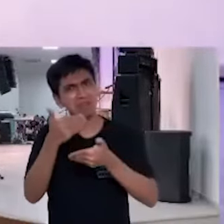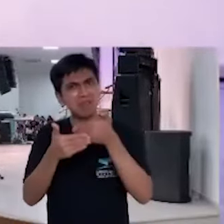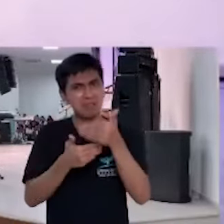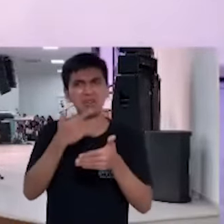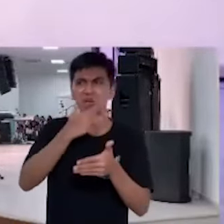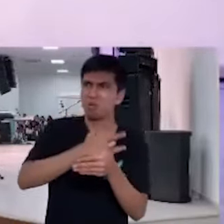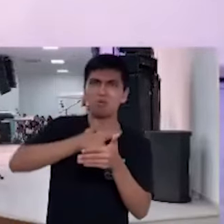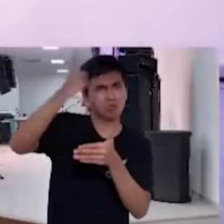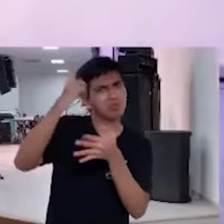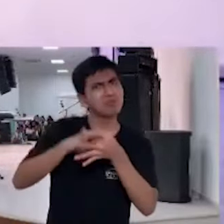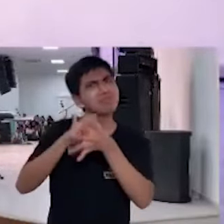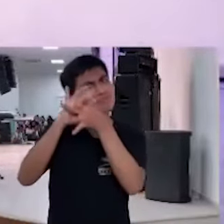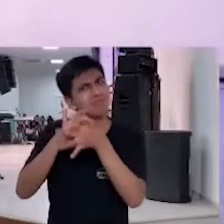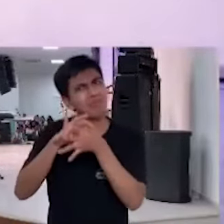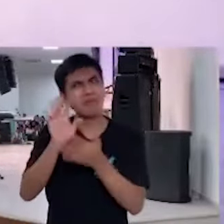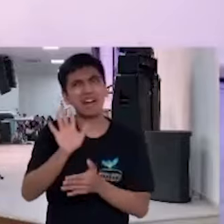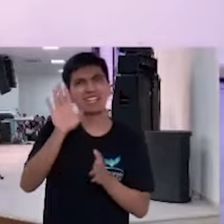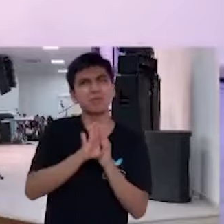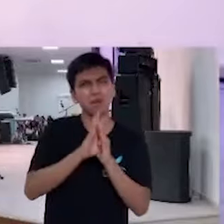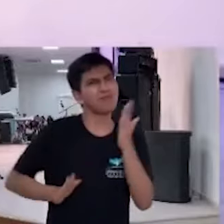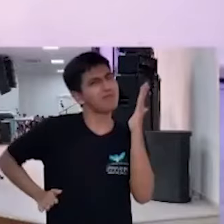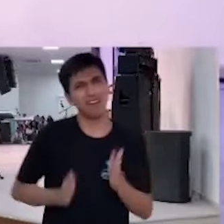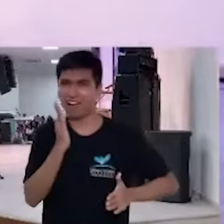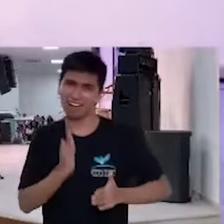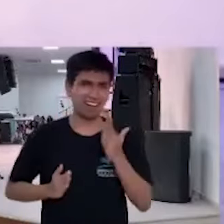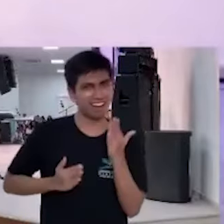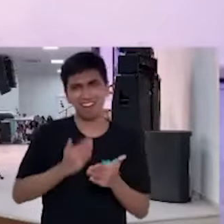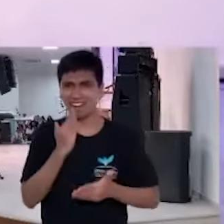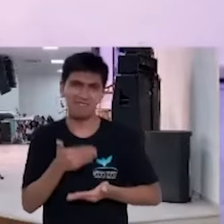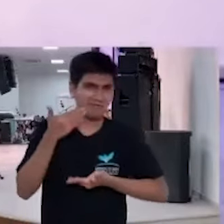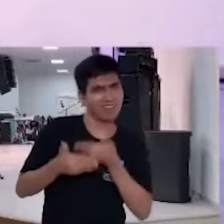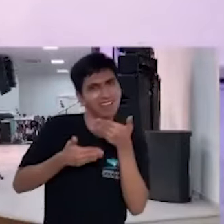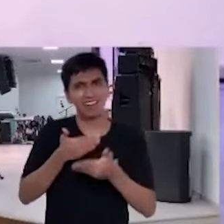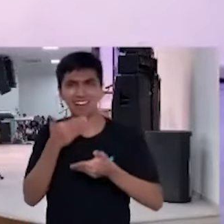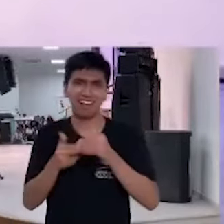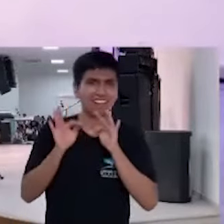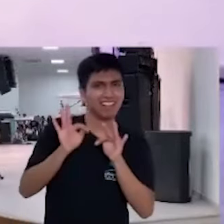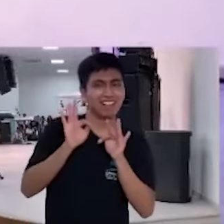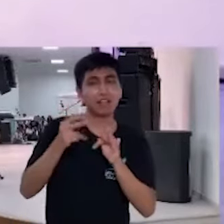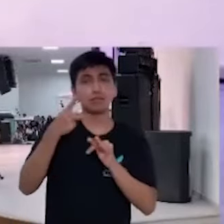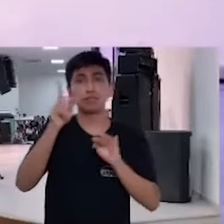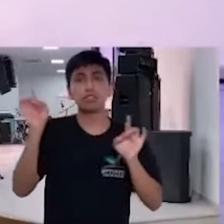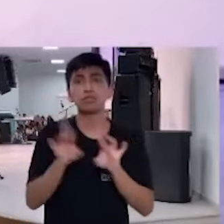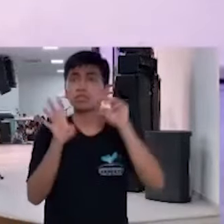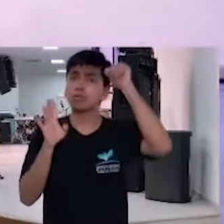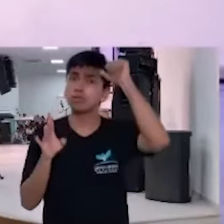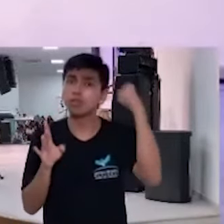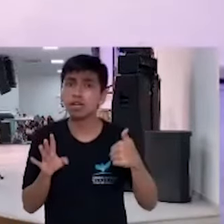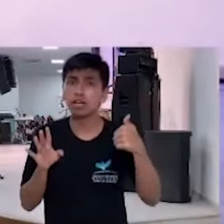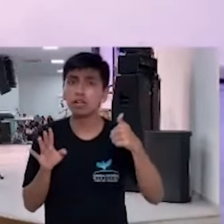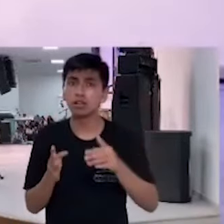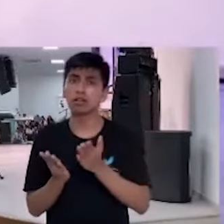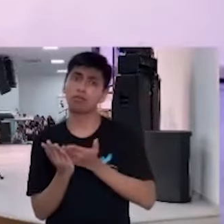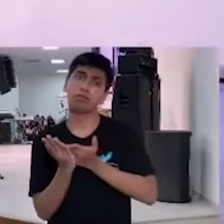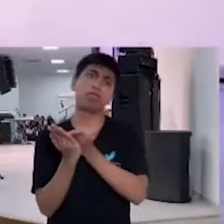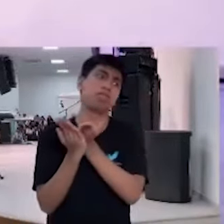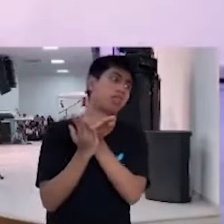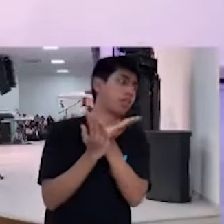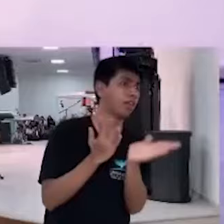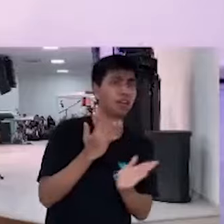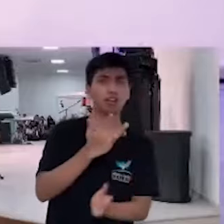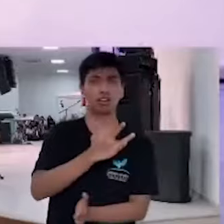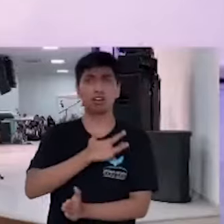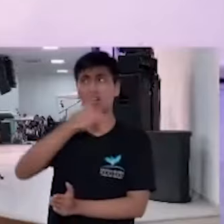corrían bien. Pero ¿qué pasó? Que surgió una Dalila, que surgió una Betsabé imprudente, ¿verdad? Que